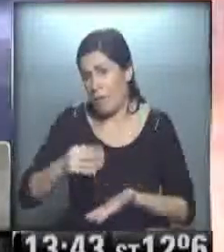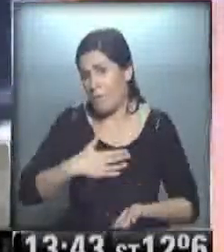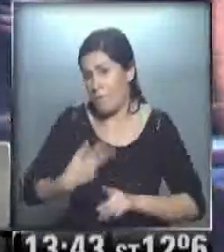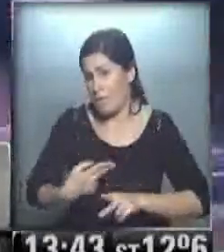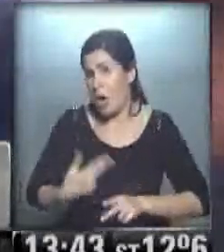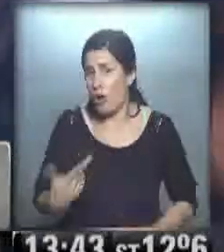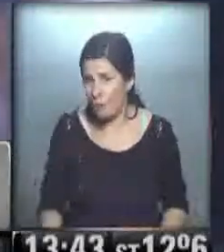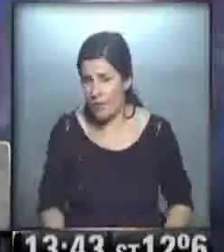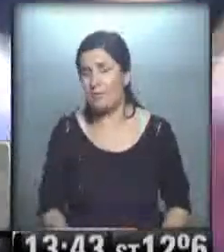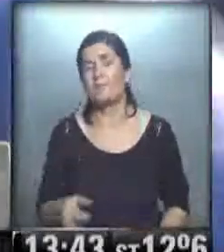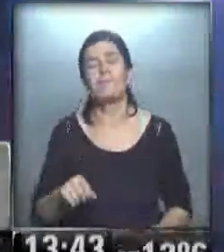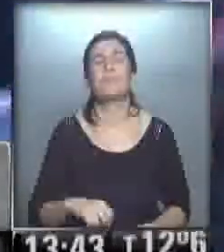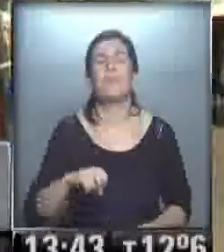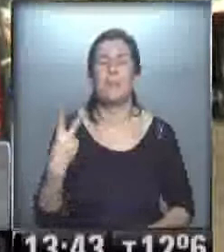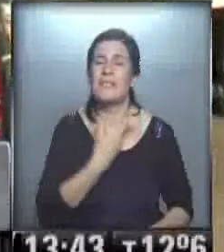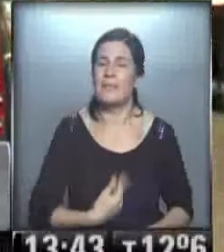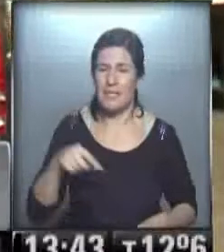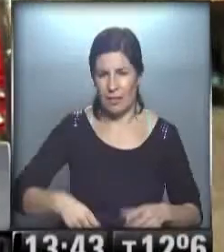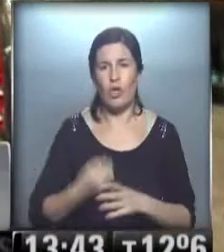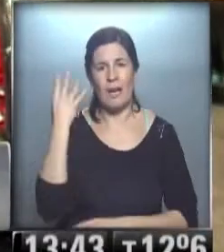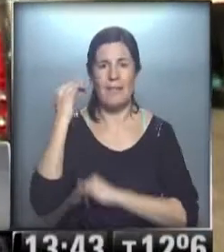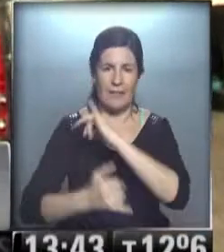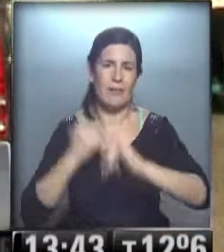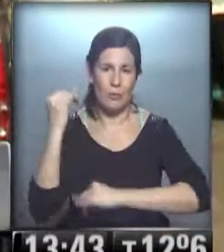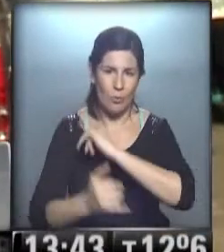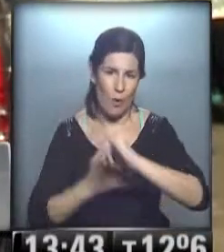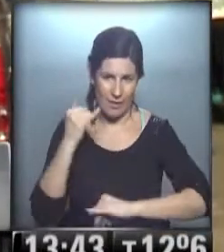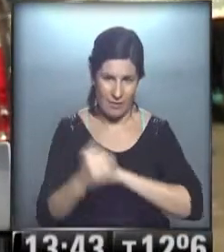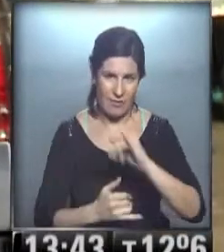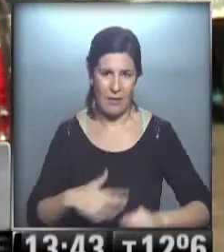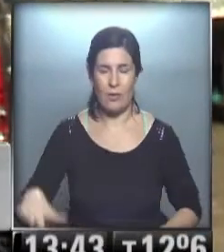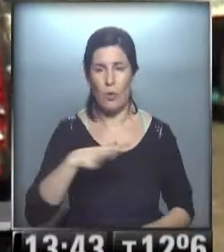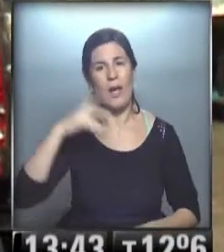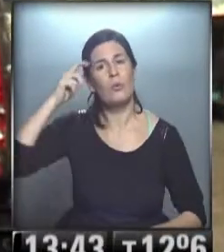esta mañana de Amado Boudou, vicepresidente de la Nación, en el juzgado de Claudio Bonadío.